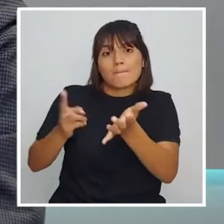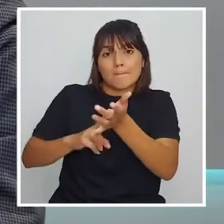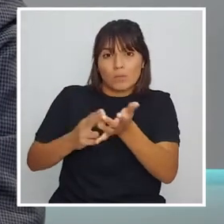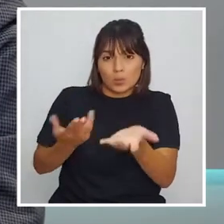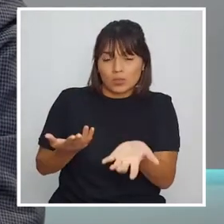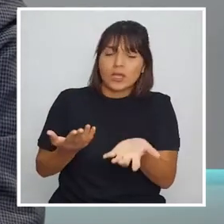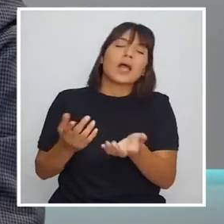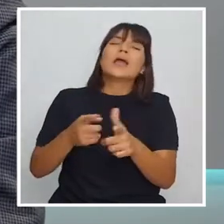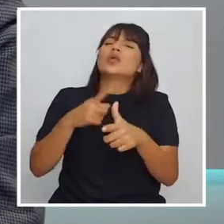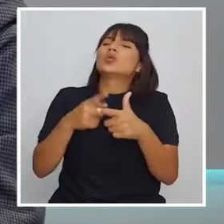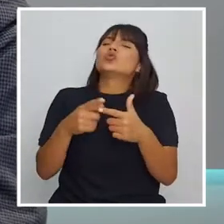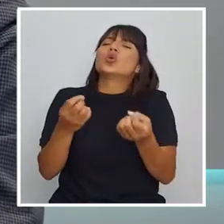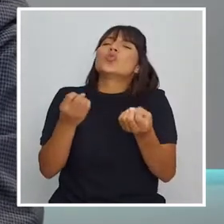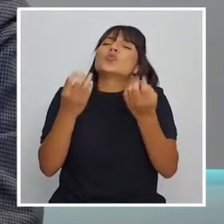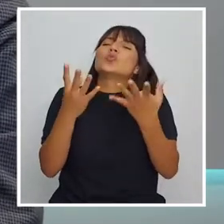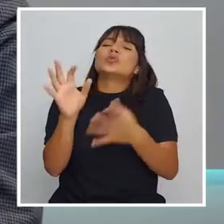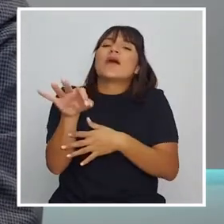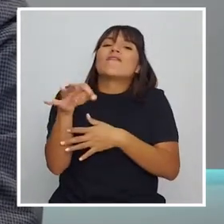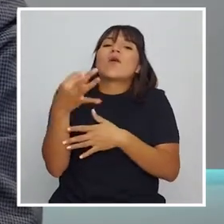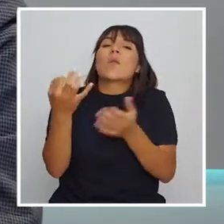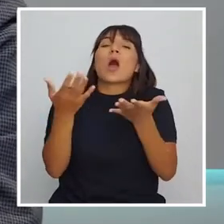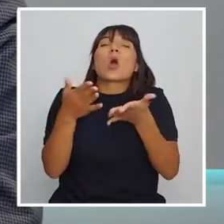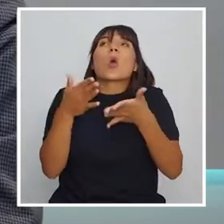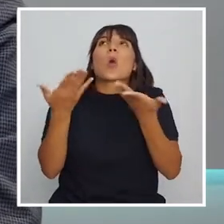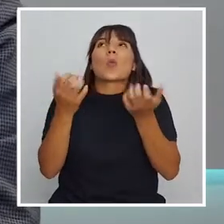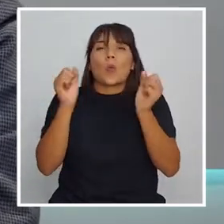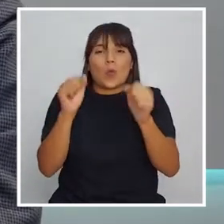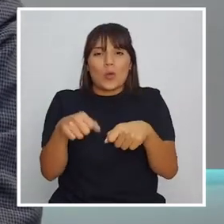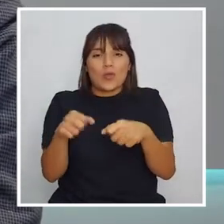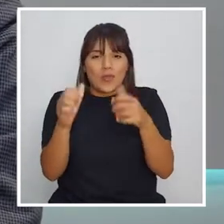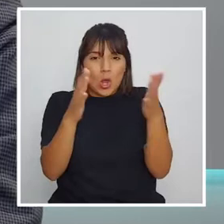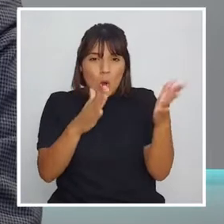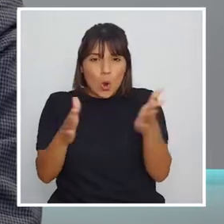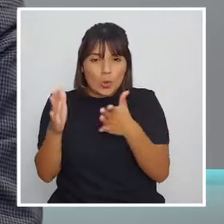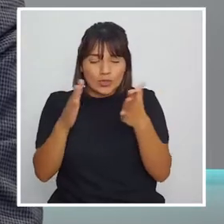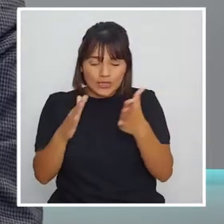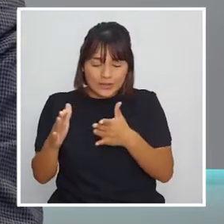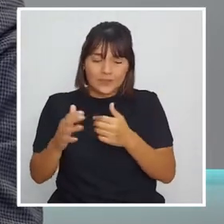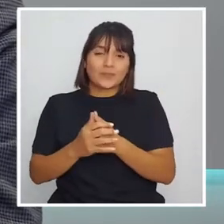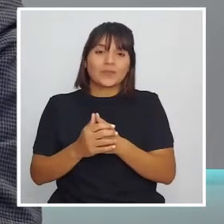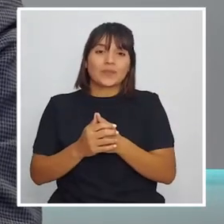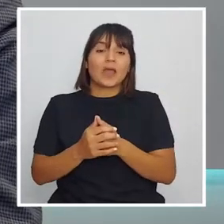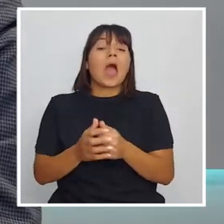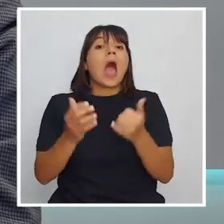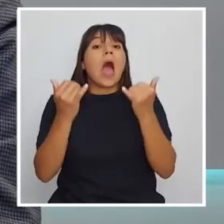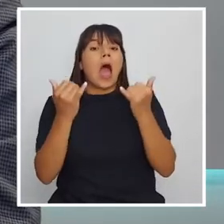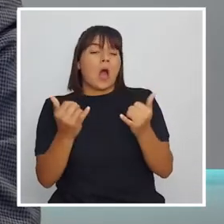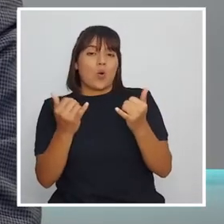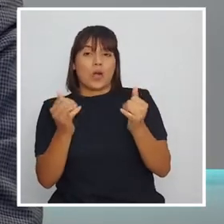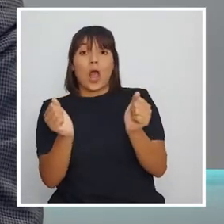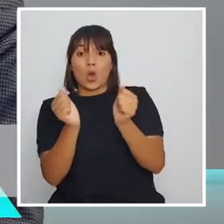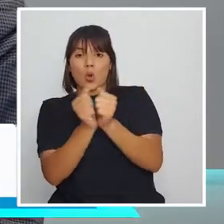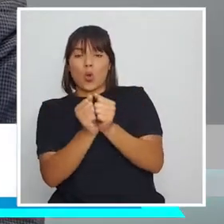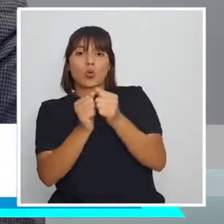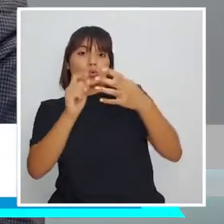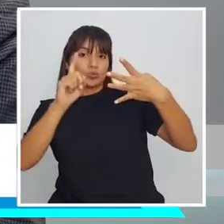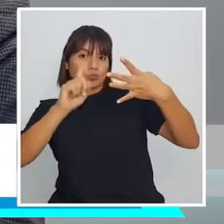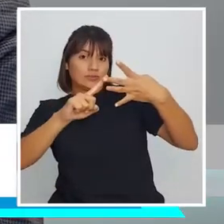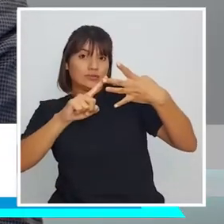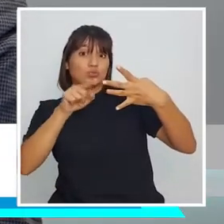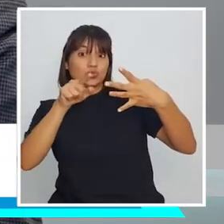podría acomodarlo. Junto en esa lista que ya mencionamos que hay que hacer de cosas que uno quisiera